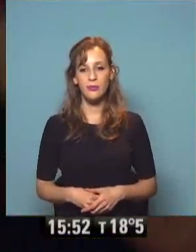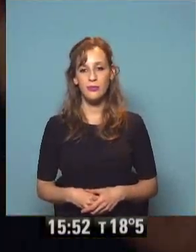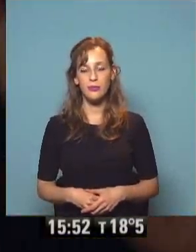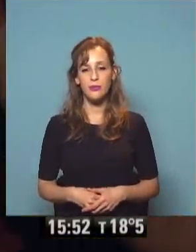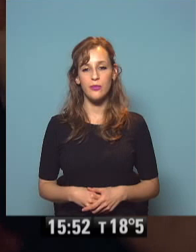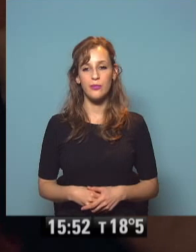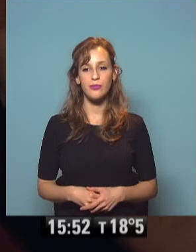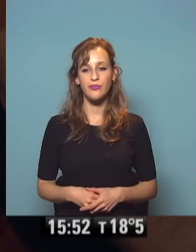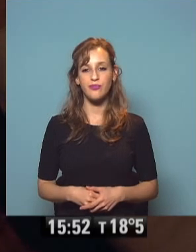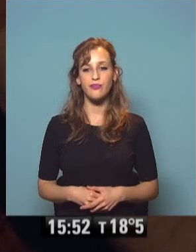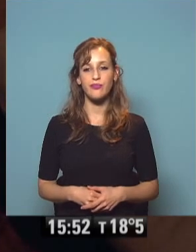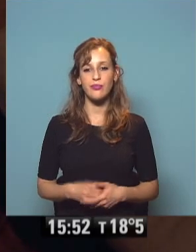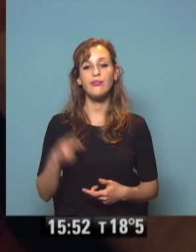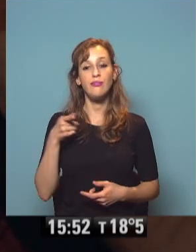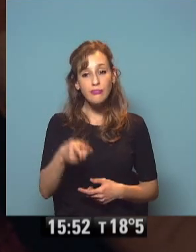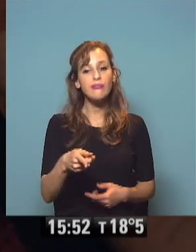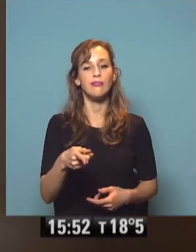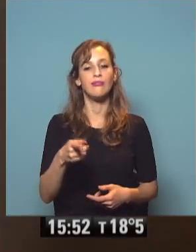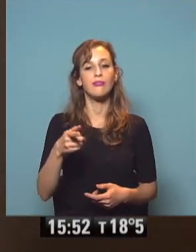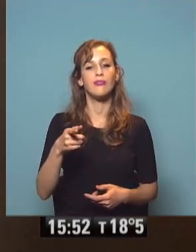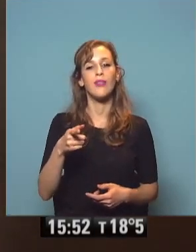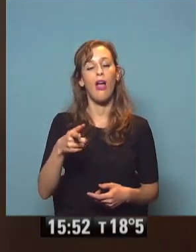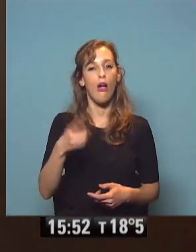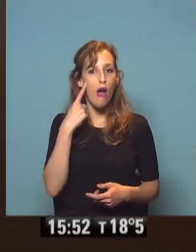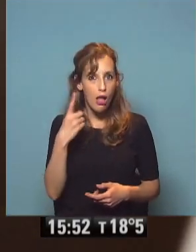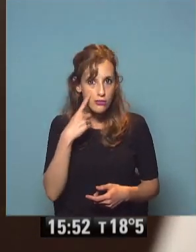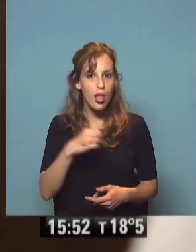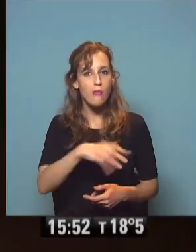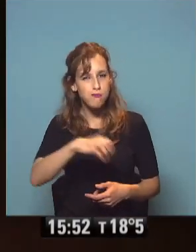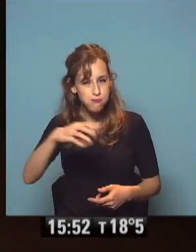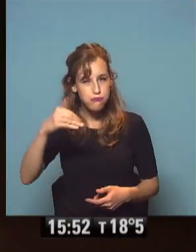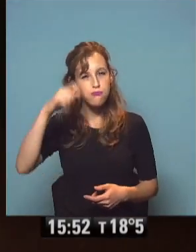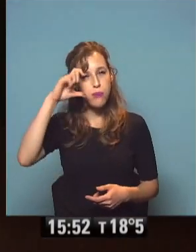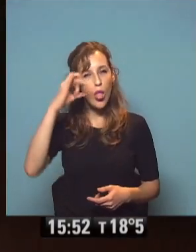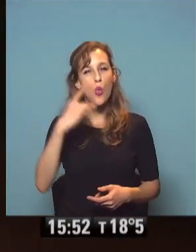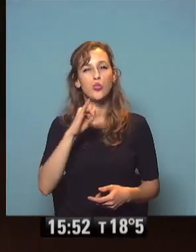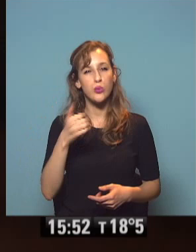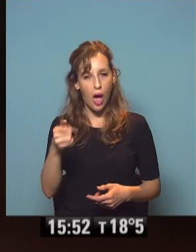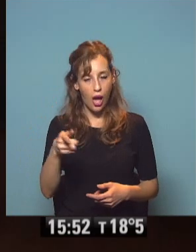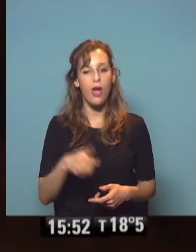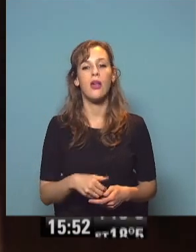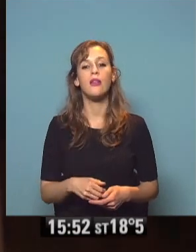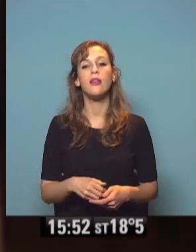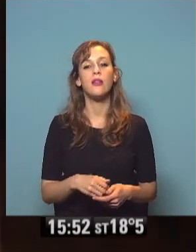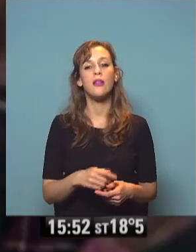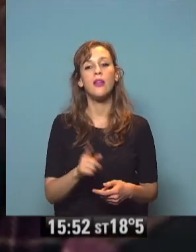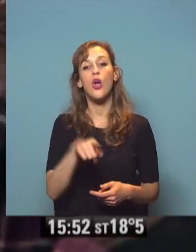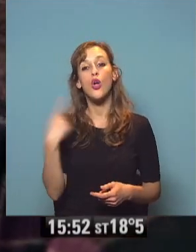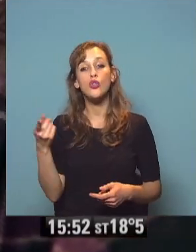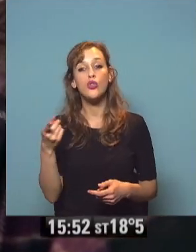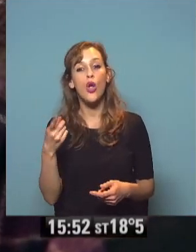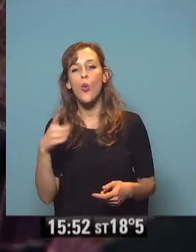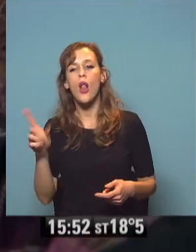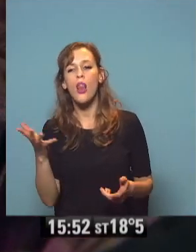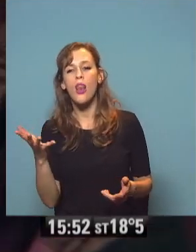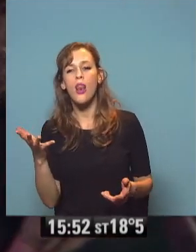Sí. Estas son medusas, son conocidas. Esa es medusa. Mirá, Lola, este qué buenos colores tiene. ¿Qué es este? Ese es un camarón pintado. ¿Y este?